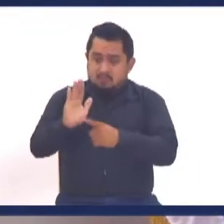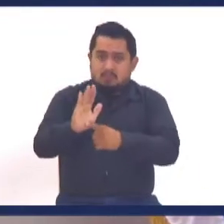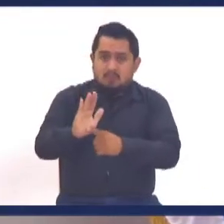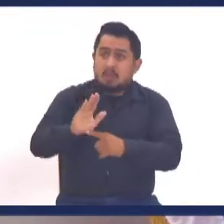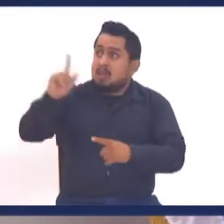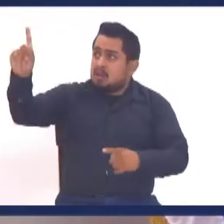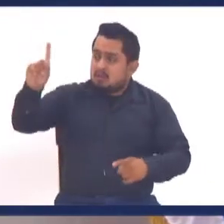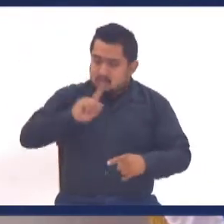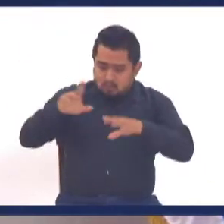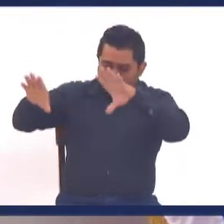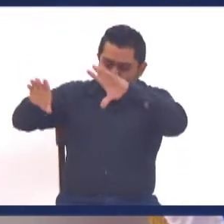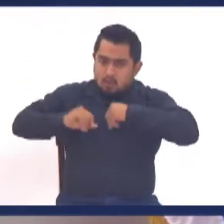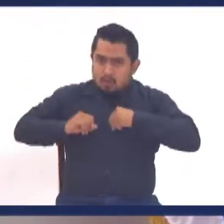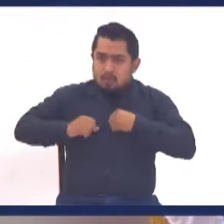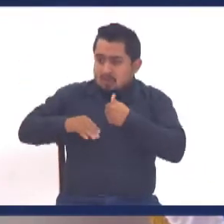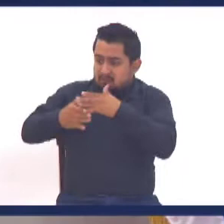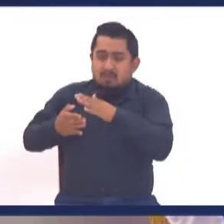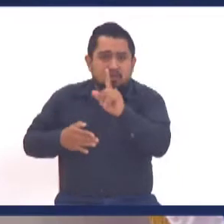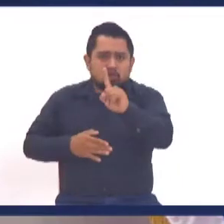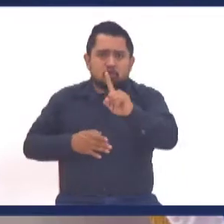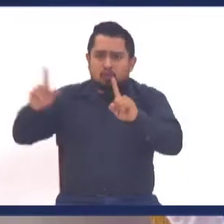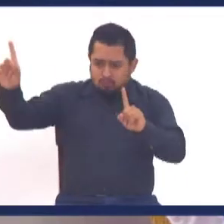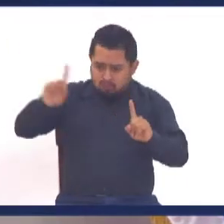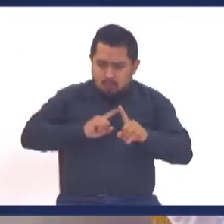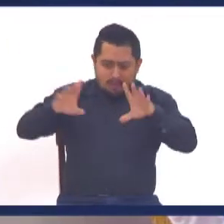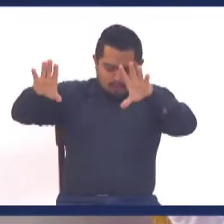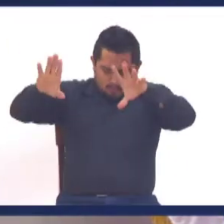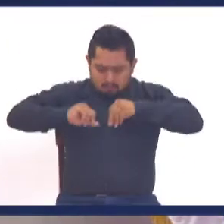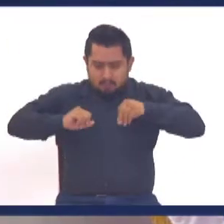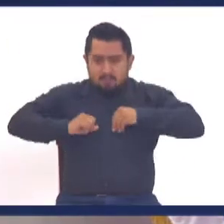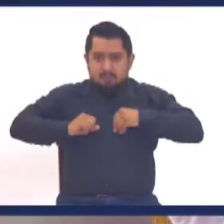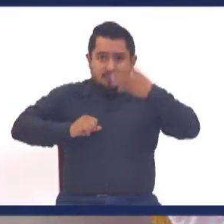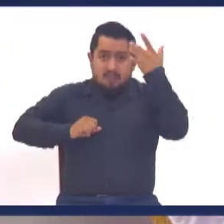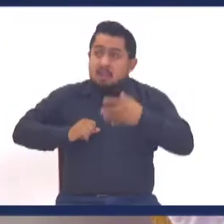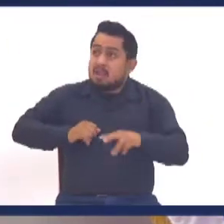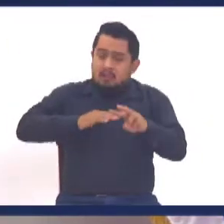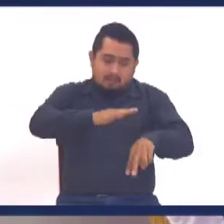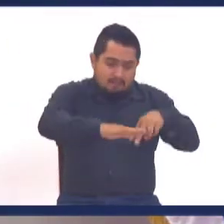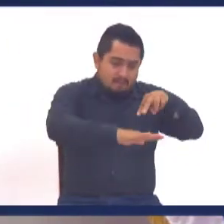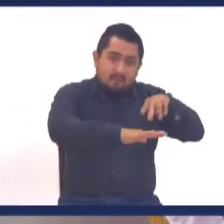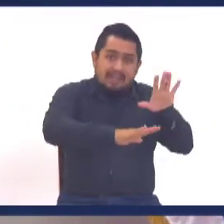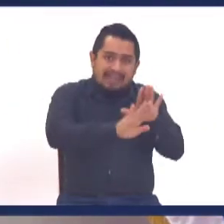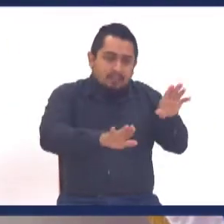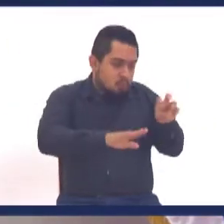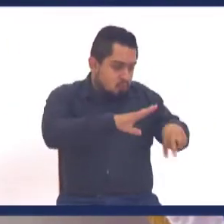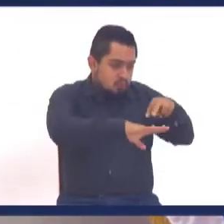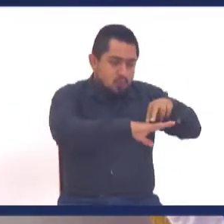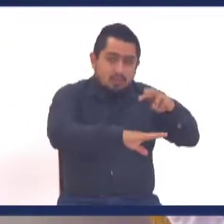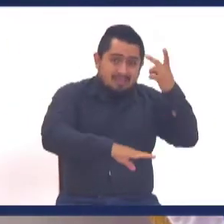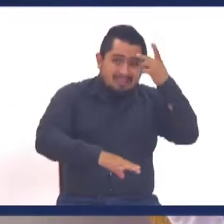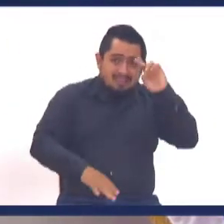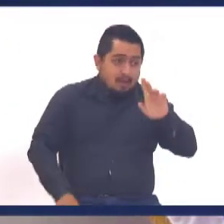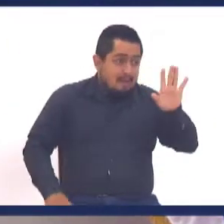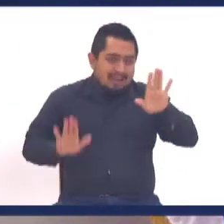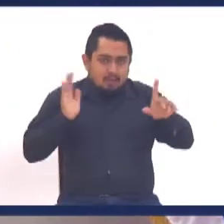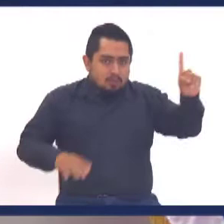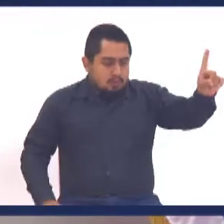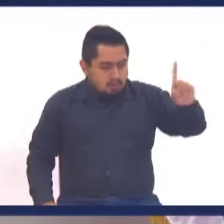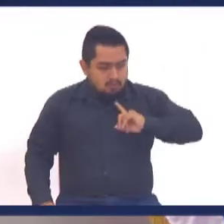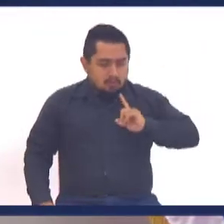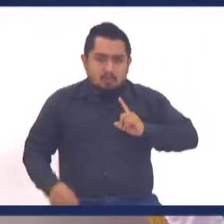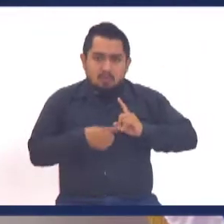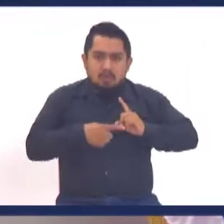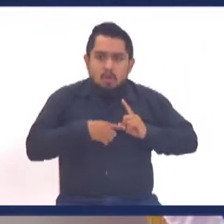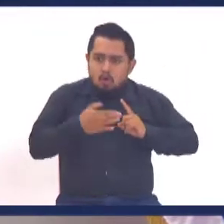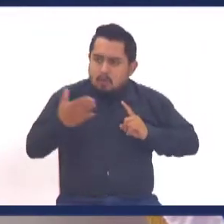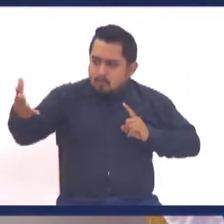llega el nobel no no lo va a desechar y él te está diciendo que eres la resurrección eso significa que cuando cristo llega a tu vida vas a tener algo